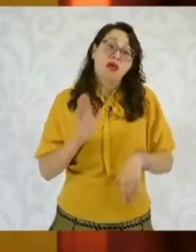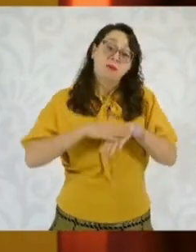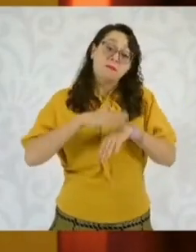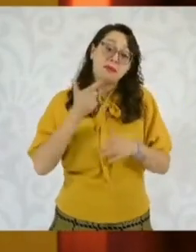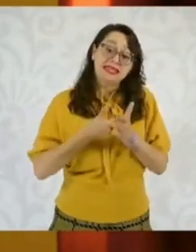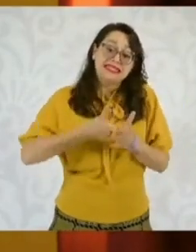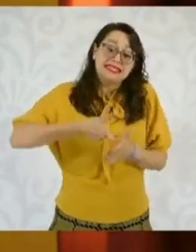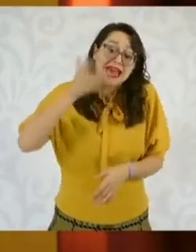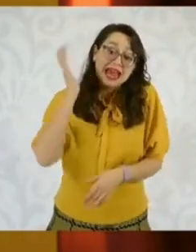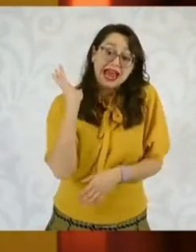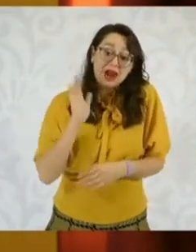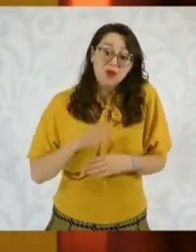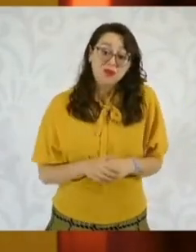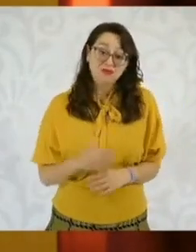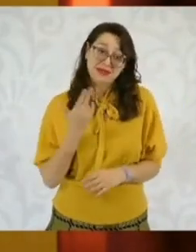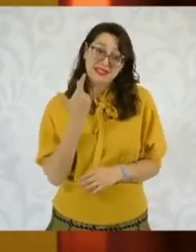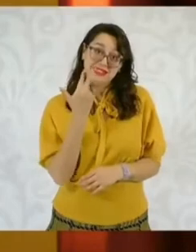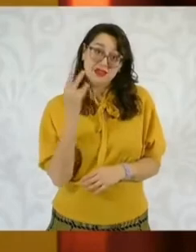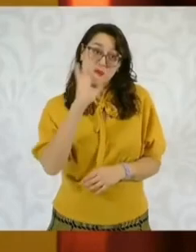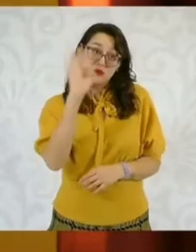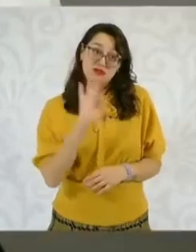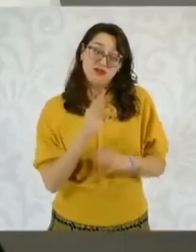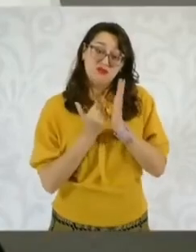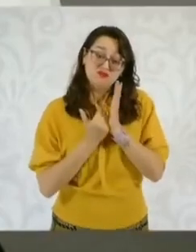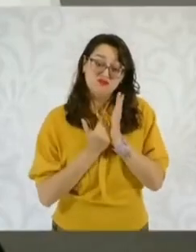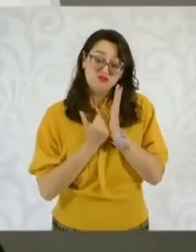sus computadoras y todos los componentes.